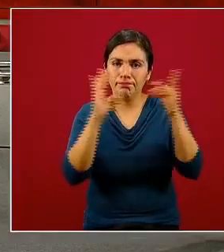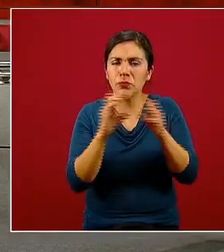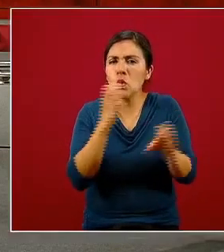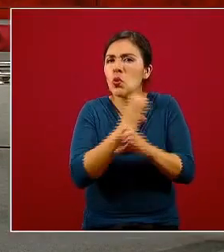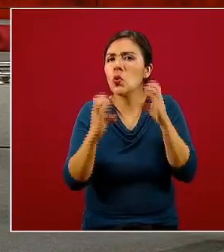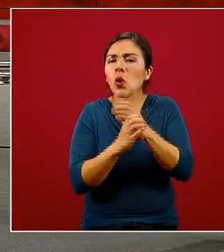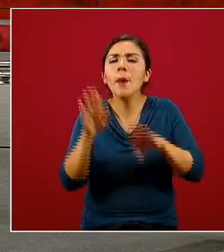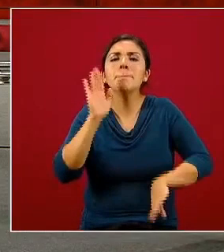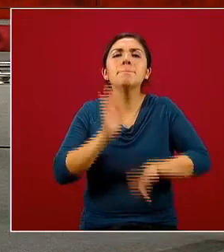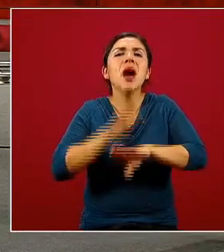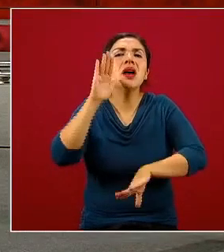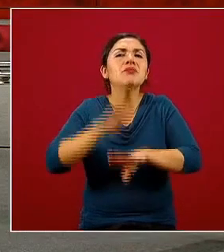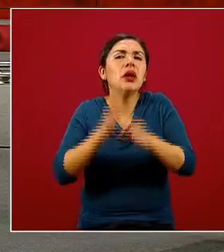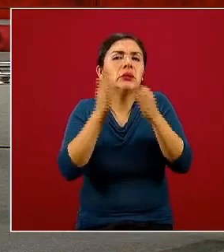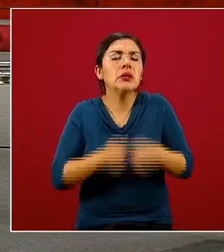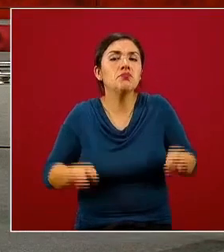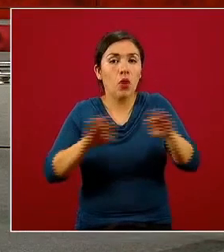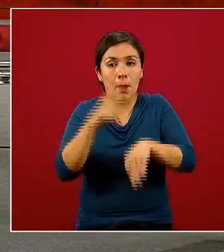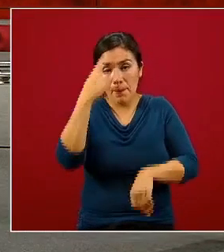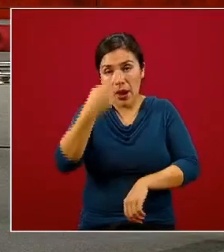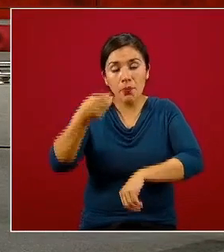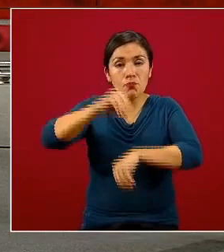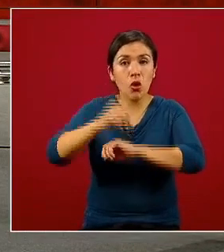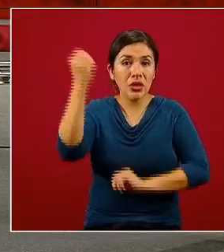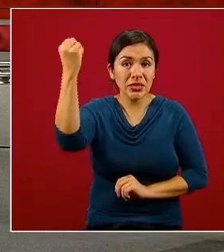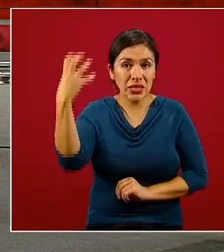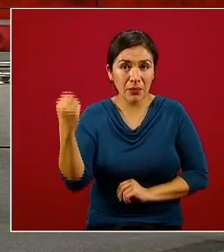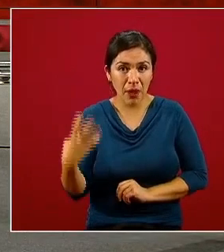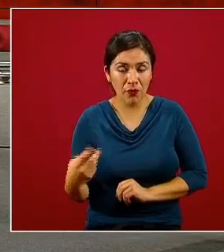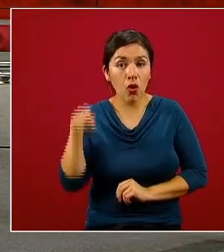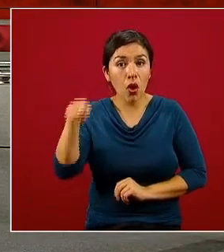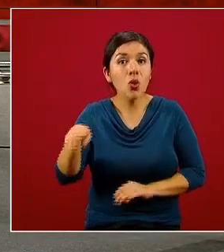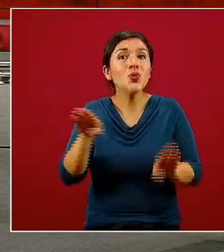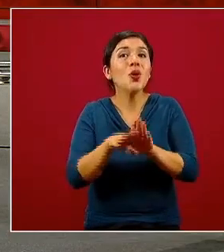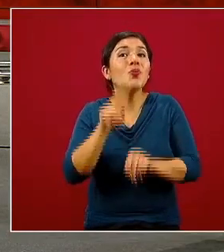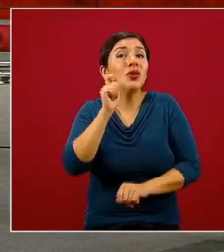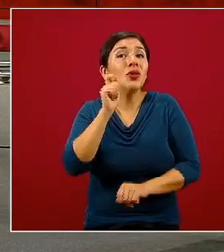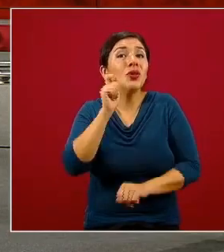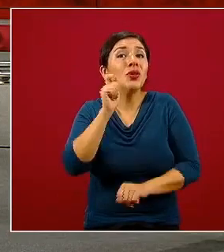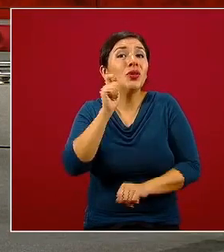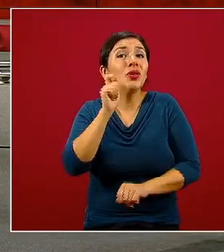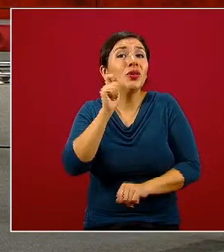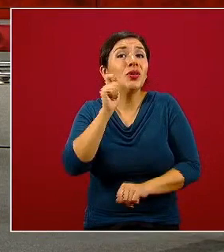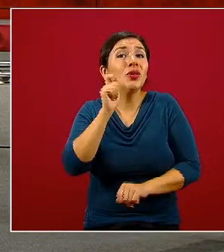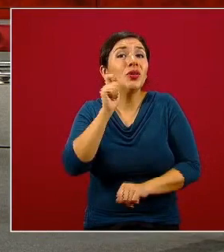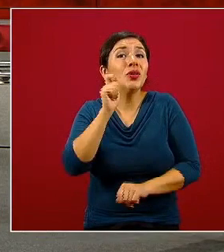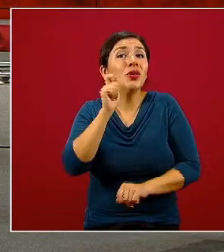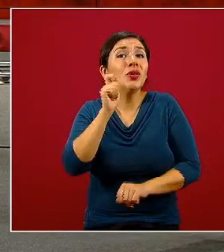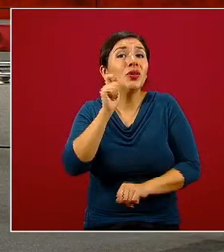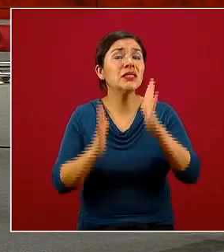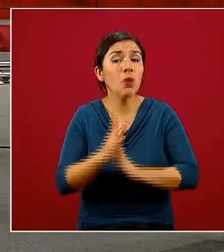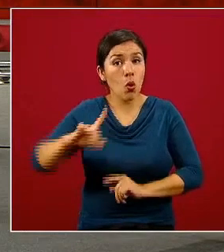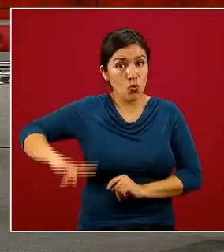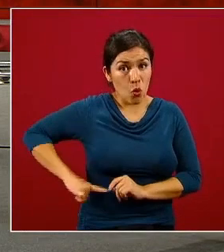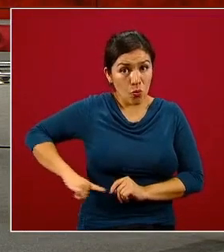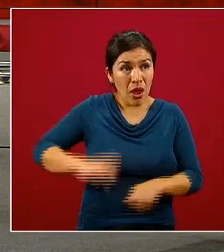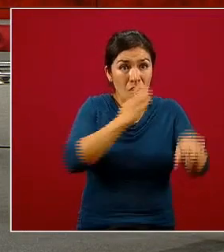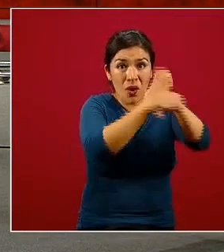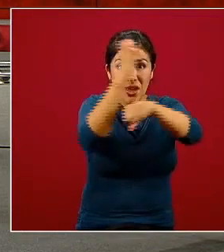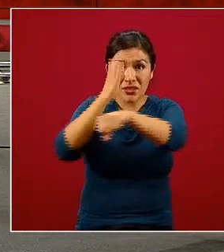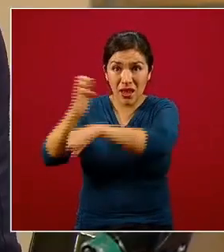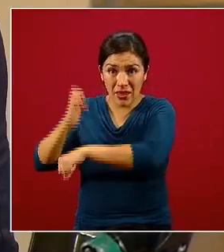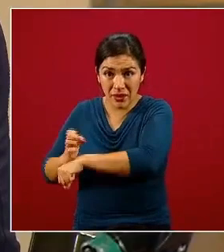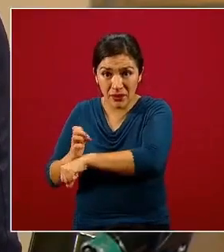detalles adicionales de la implantación del semáforo y de cómo es imprescindible la participación de los gobiernos